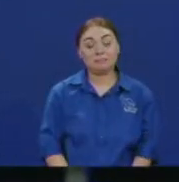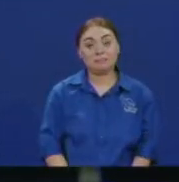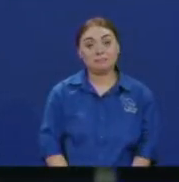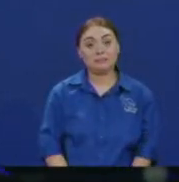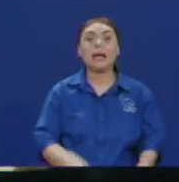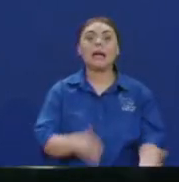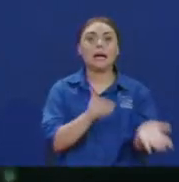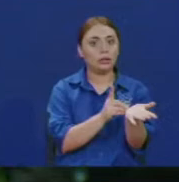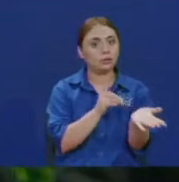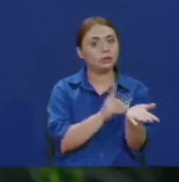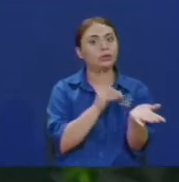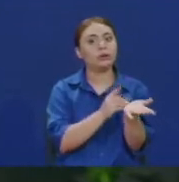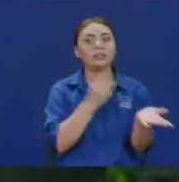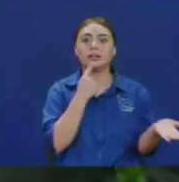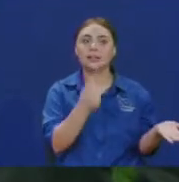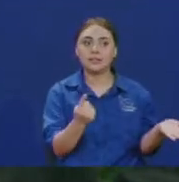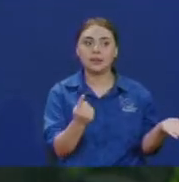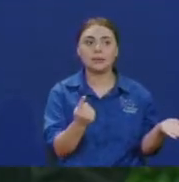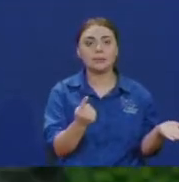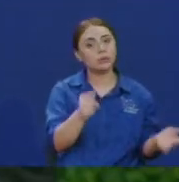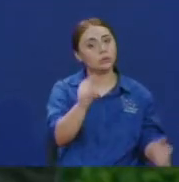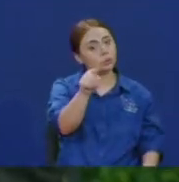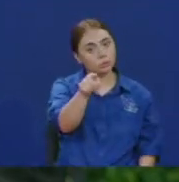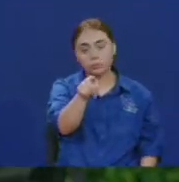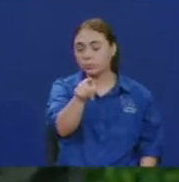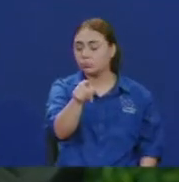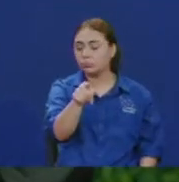Pero el médico le dice, no, esa creatinina no está buena.